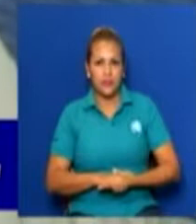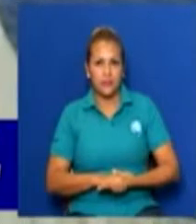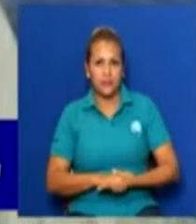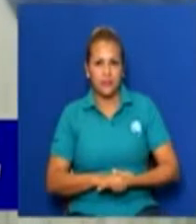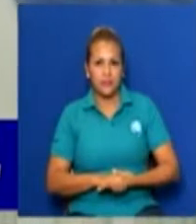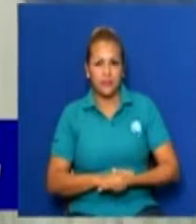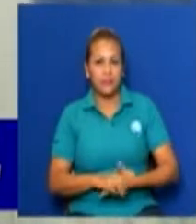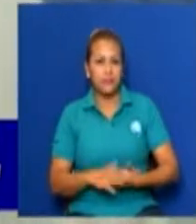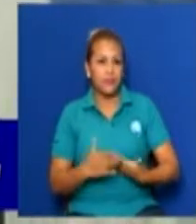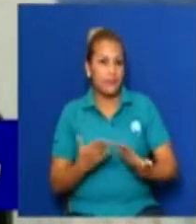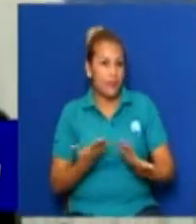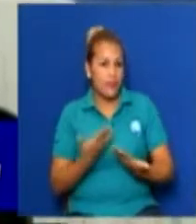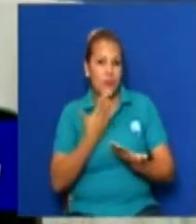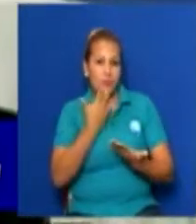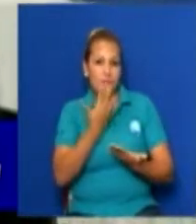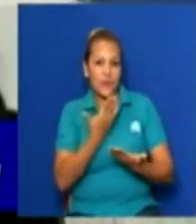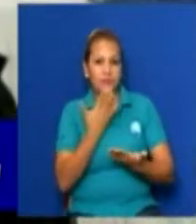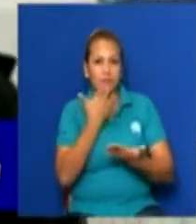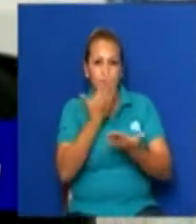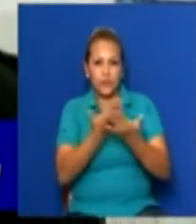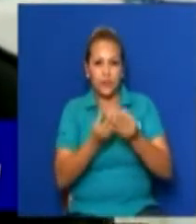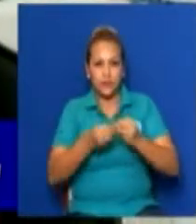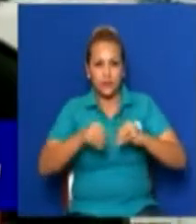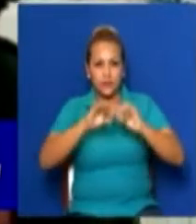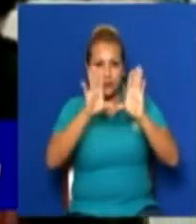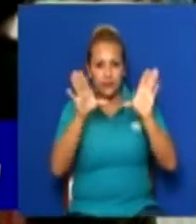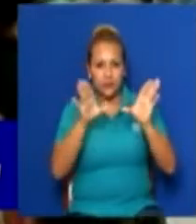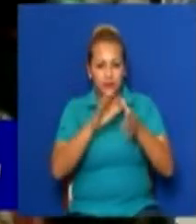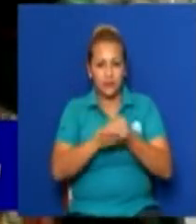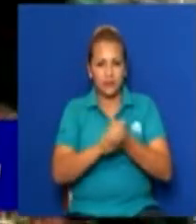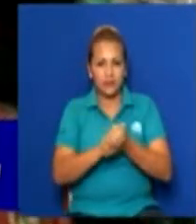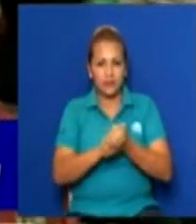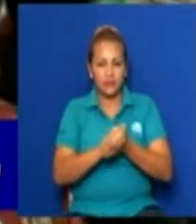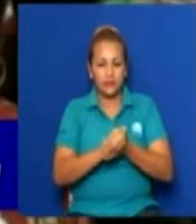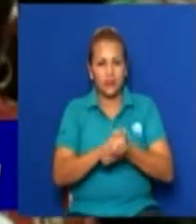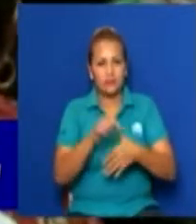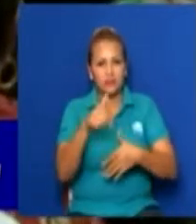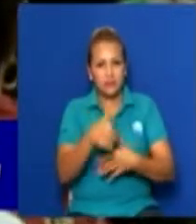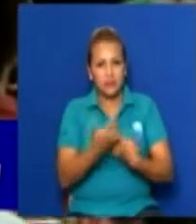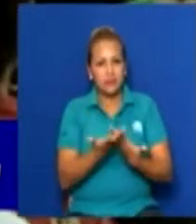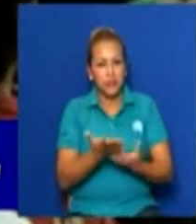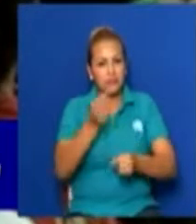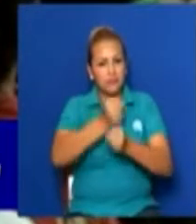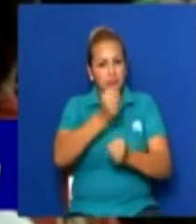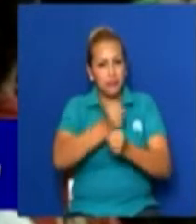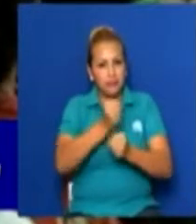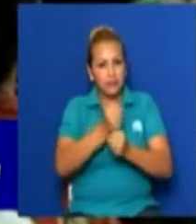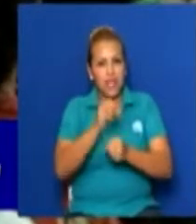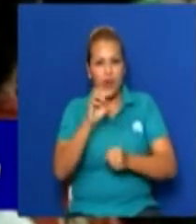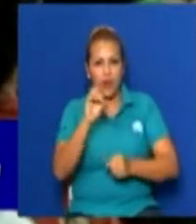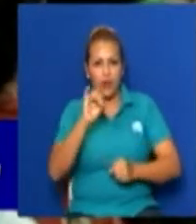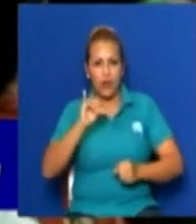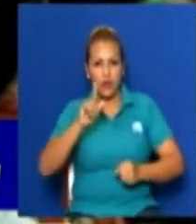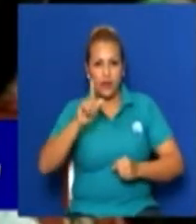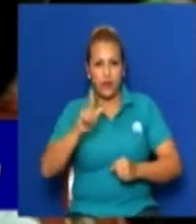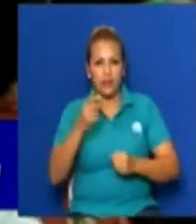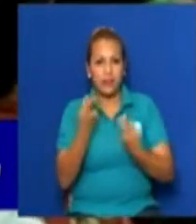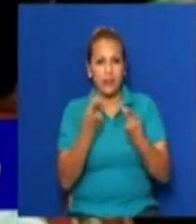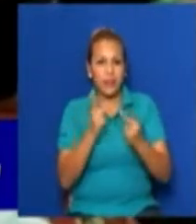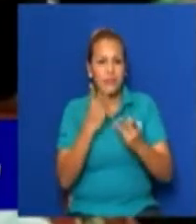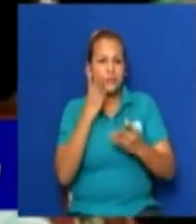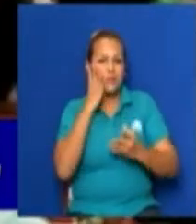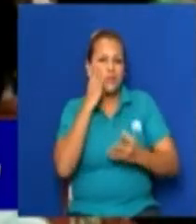Bueno, muy buenos días. Soy exfuncionaria de la OIT, pero ya soy experta en todos